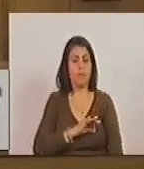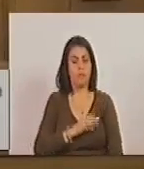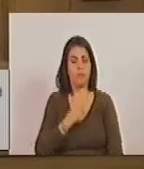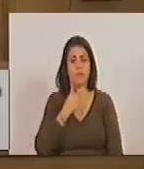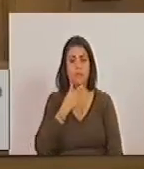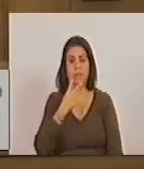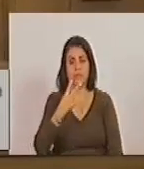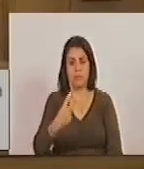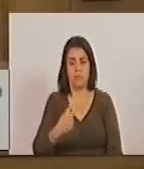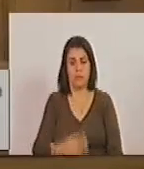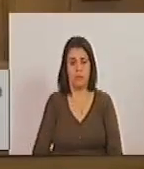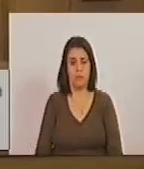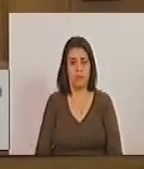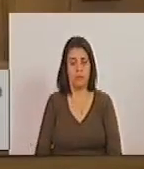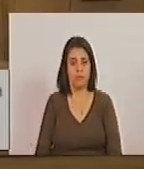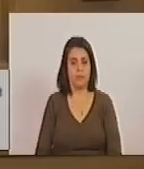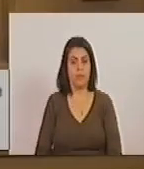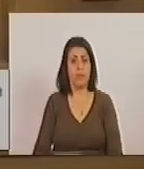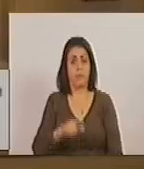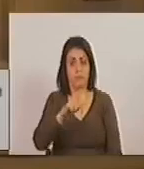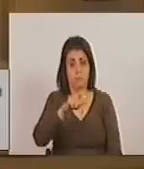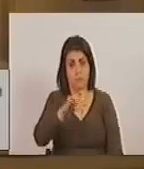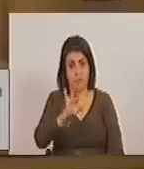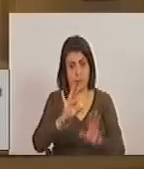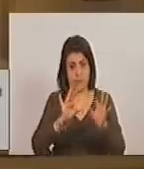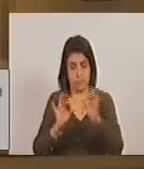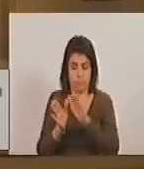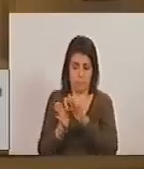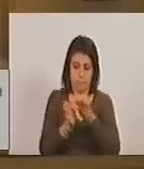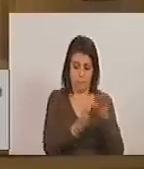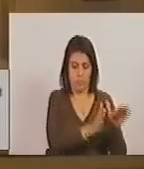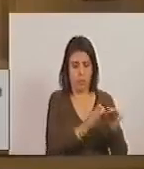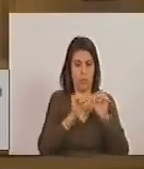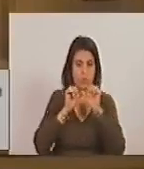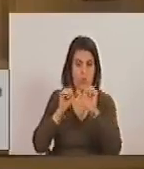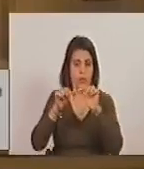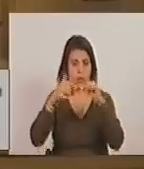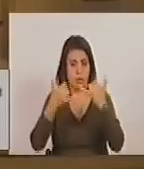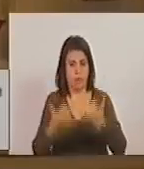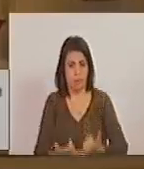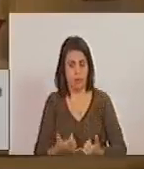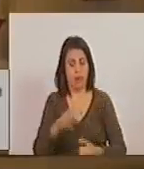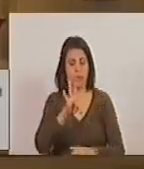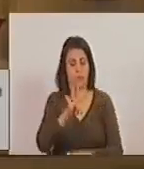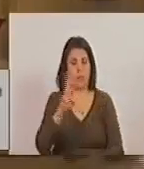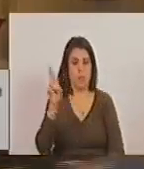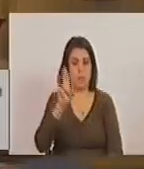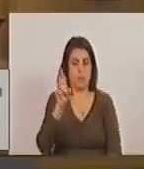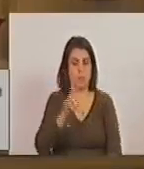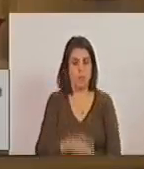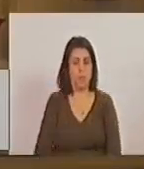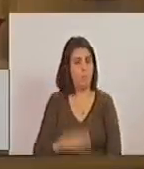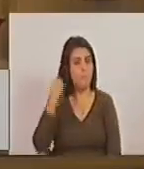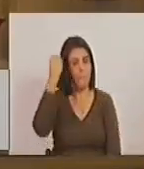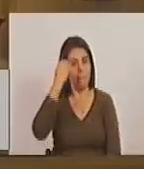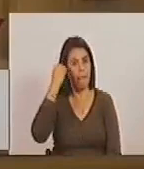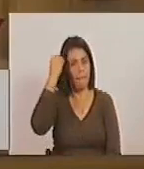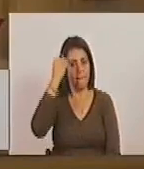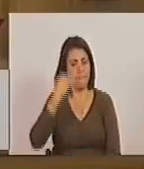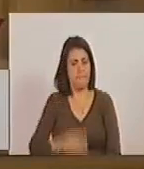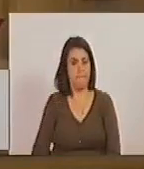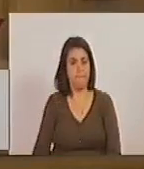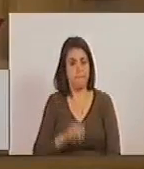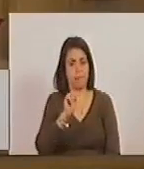voz de los y las excluidas durante la Cuarta República. Considerando